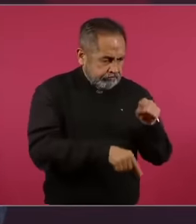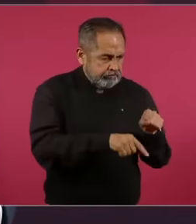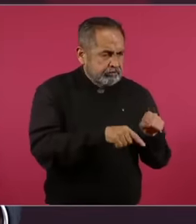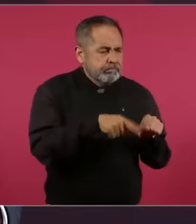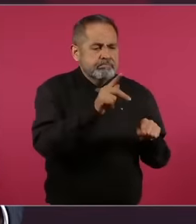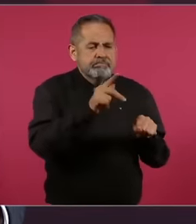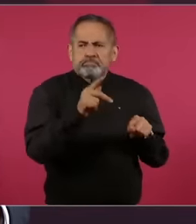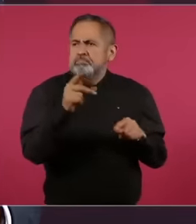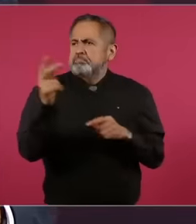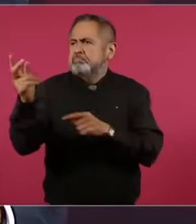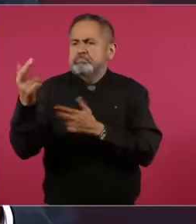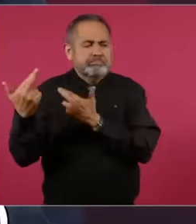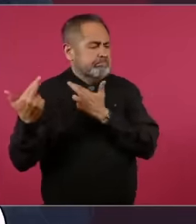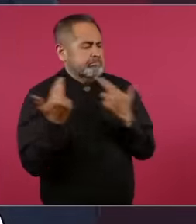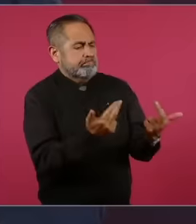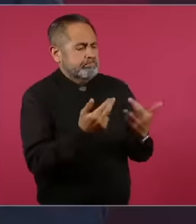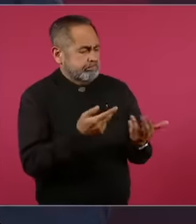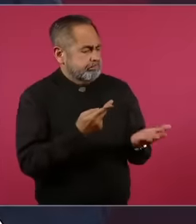bien